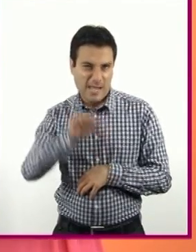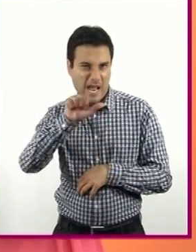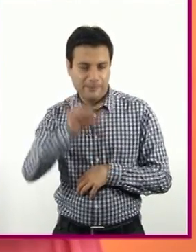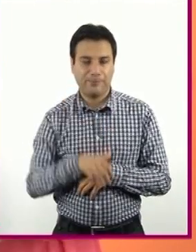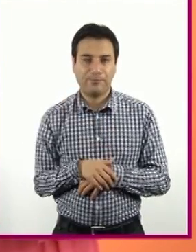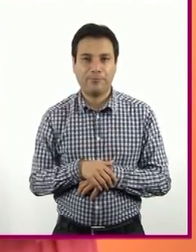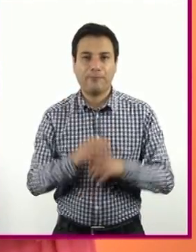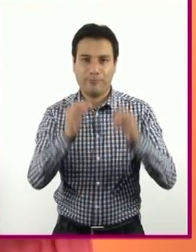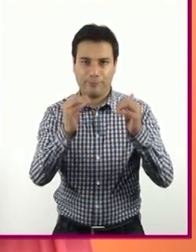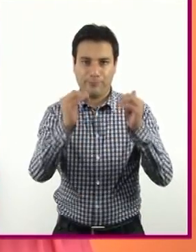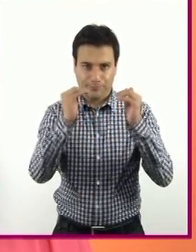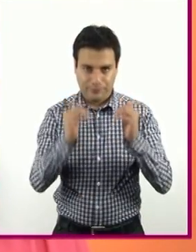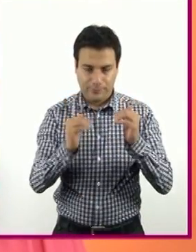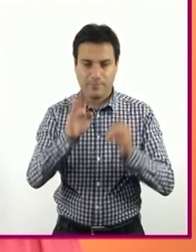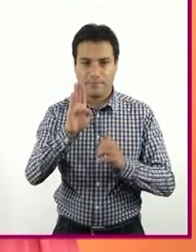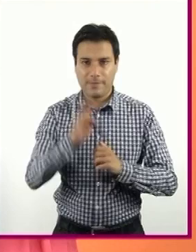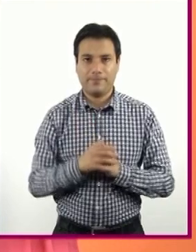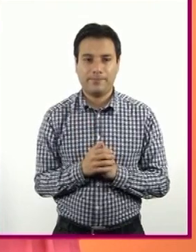Inciso B,